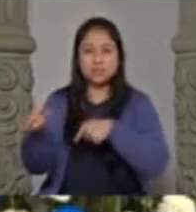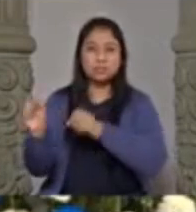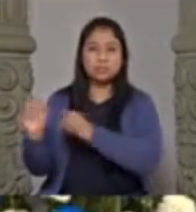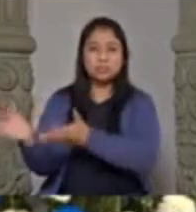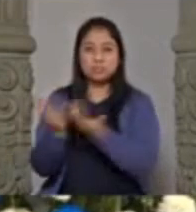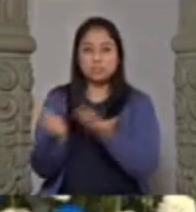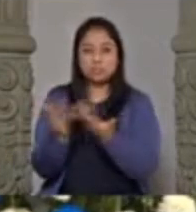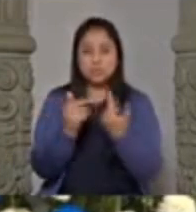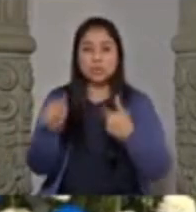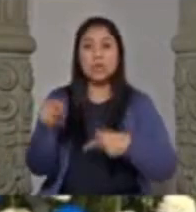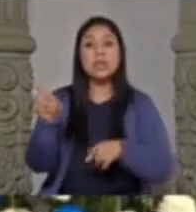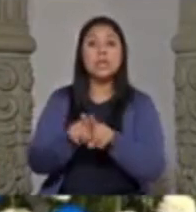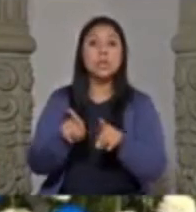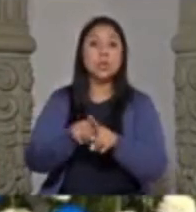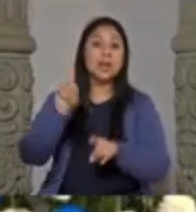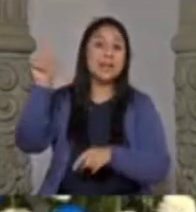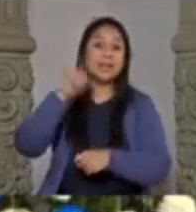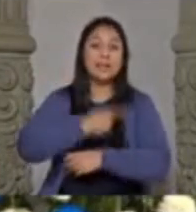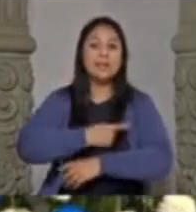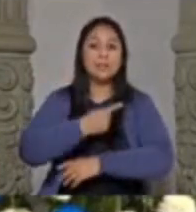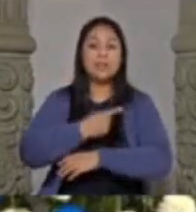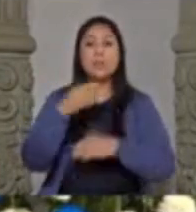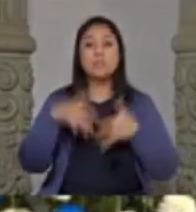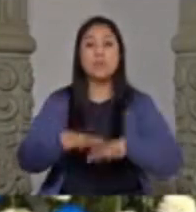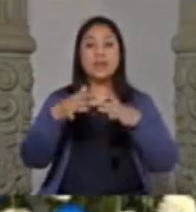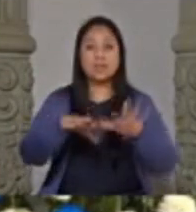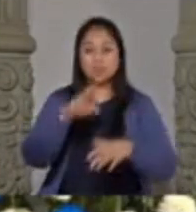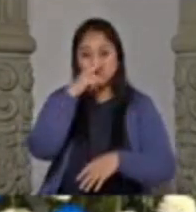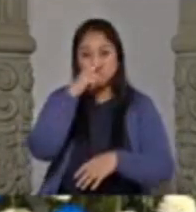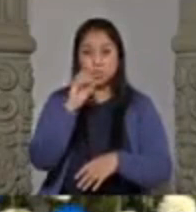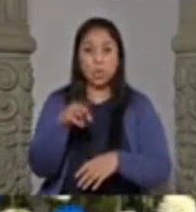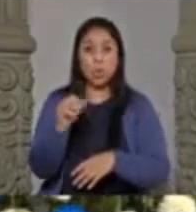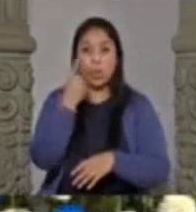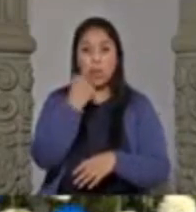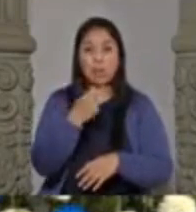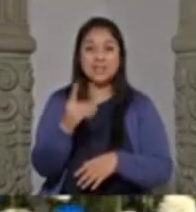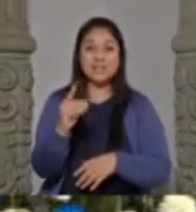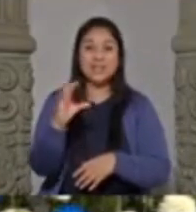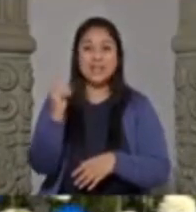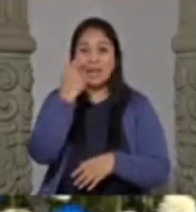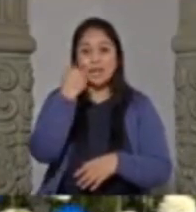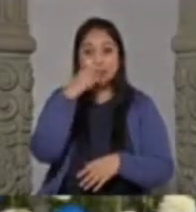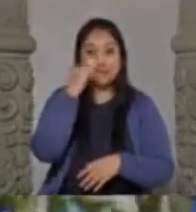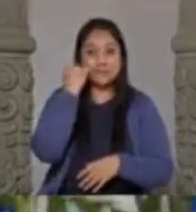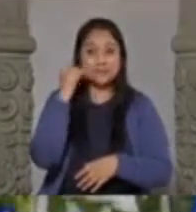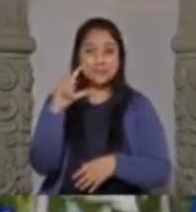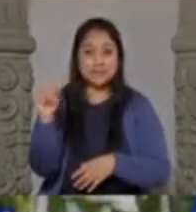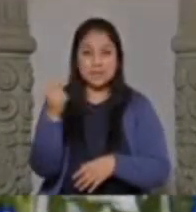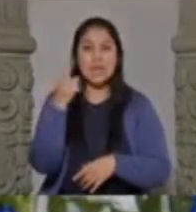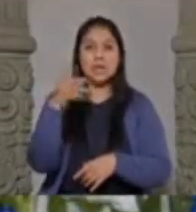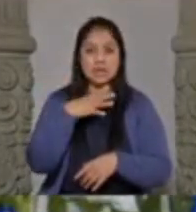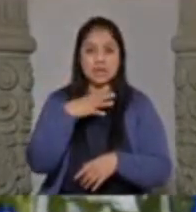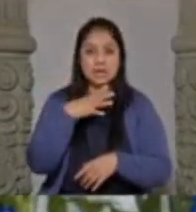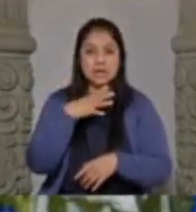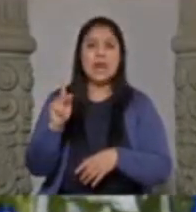lo estamos haciendo en el puerto Santo Tomás de Castilla, en donde los rayos X están funcionando y están funcionando bien, y tenemos ya la